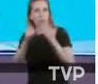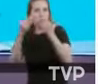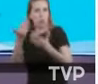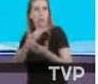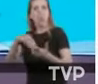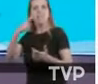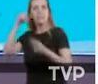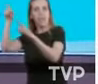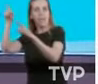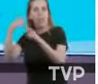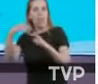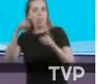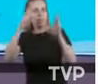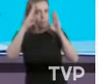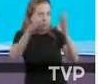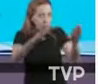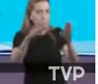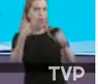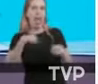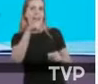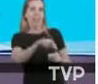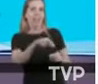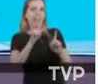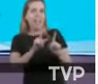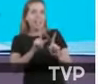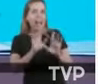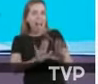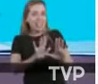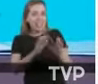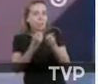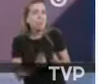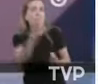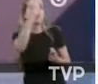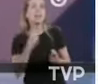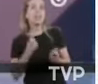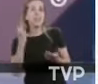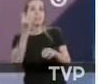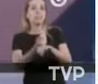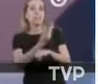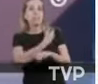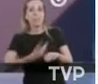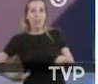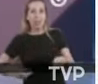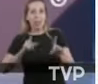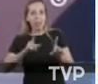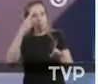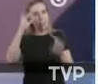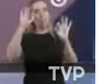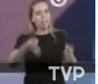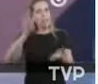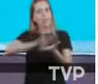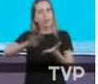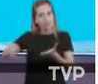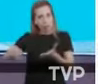del fondo. Con esa misma convicción, que es la convicción con la que encaramos el primer día el problema de la deuda, con esa misma